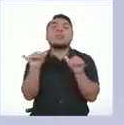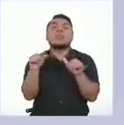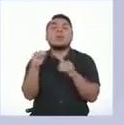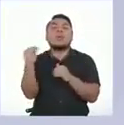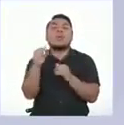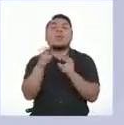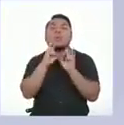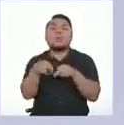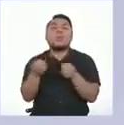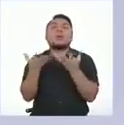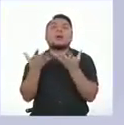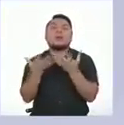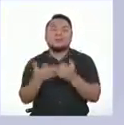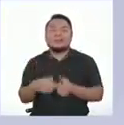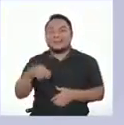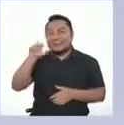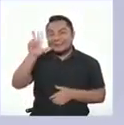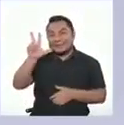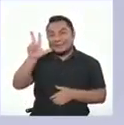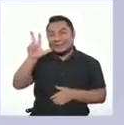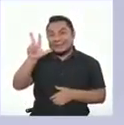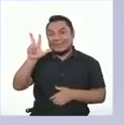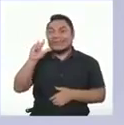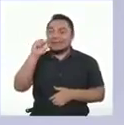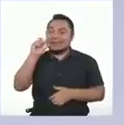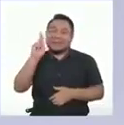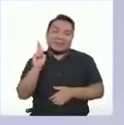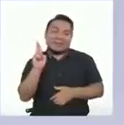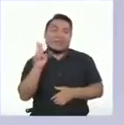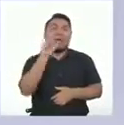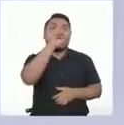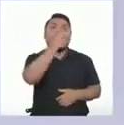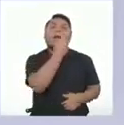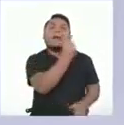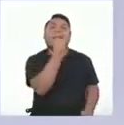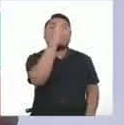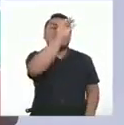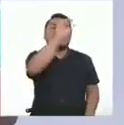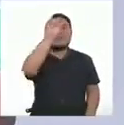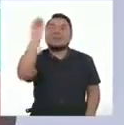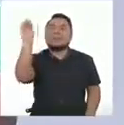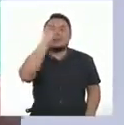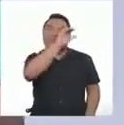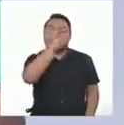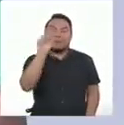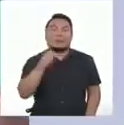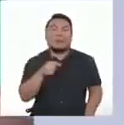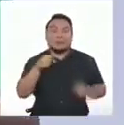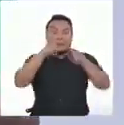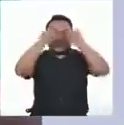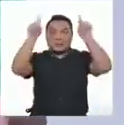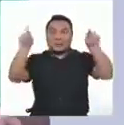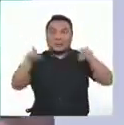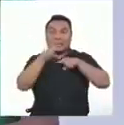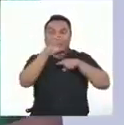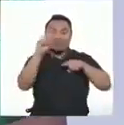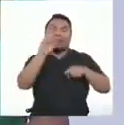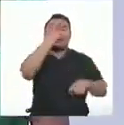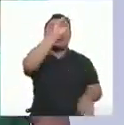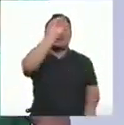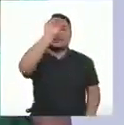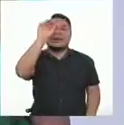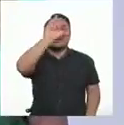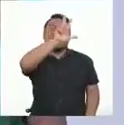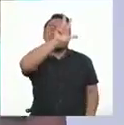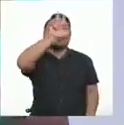resulta 3 gramos. Cada cuadradito vale 3 gramos. Es decir,